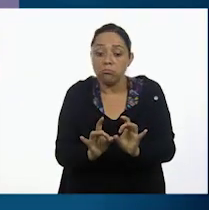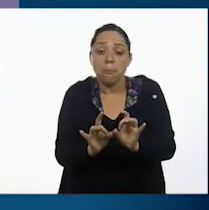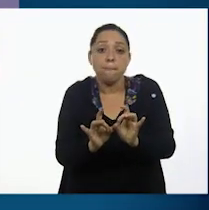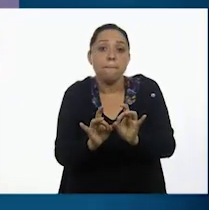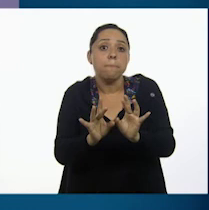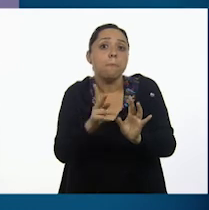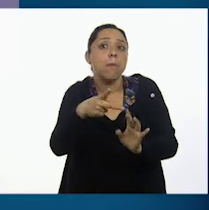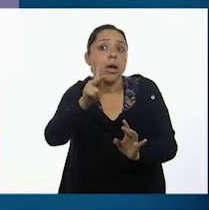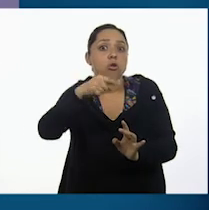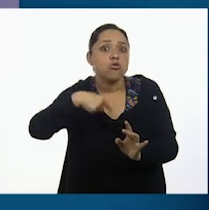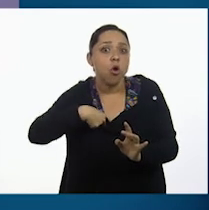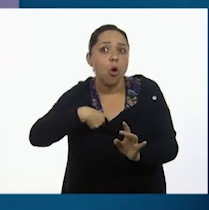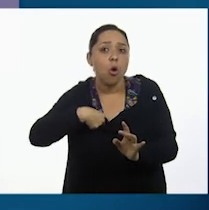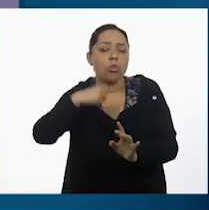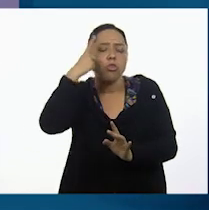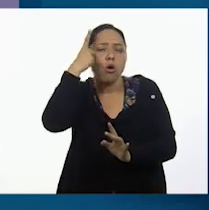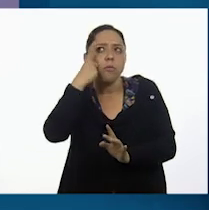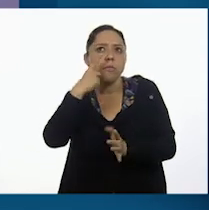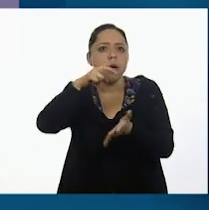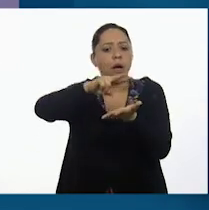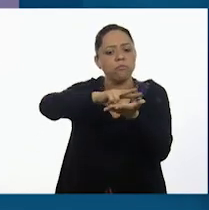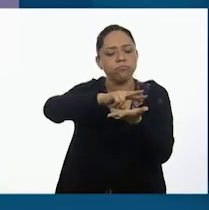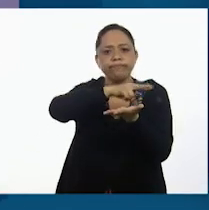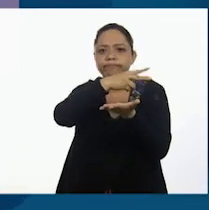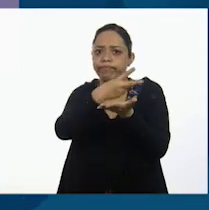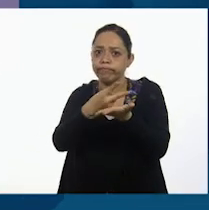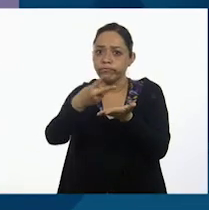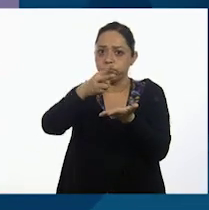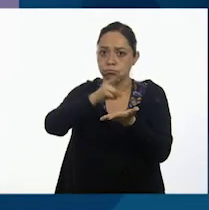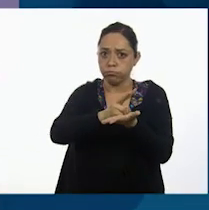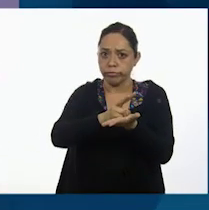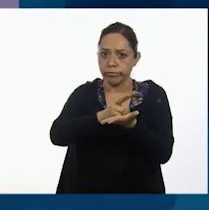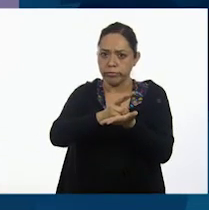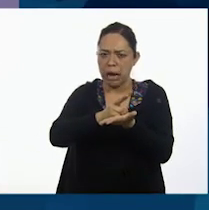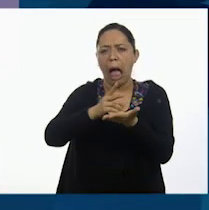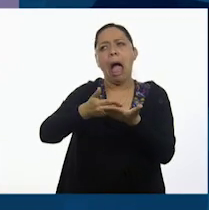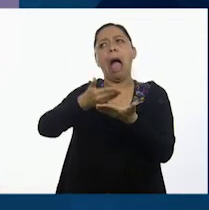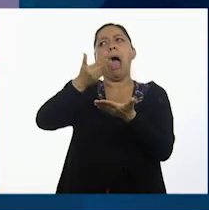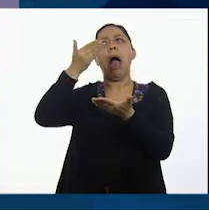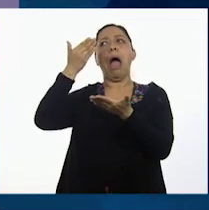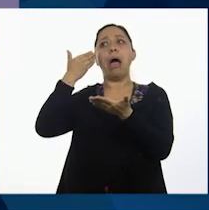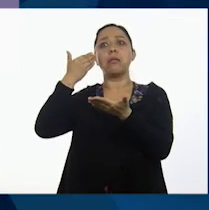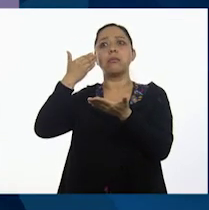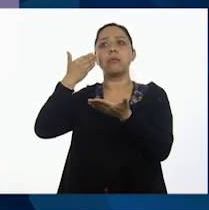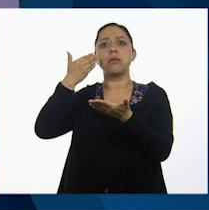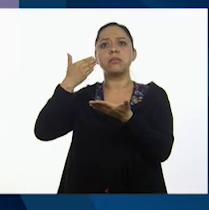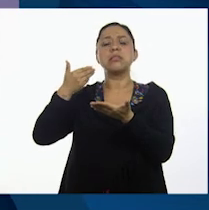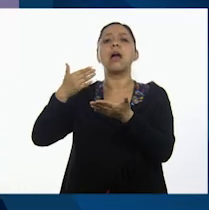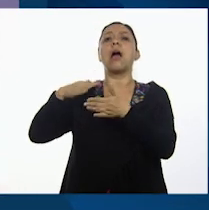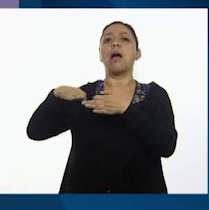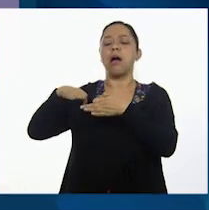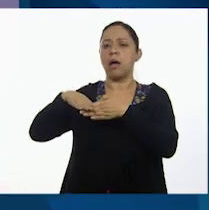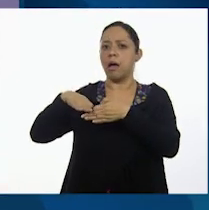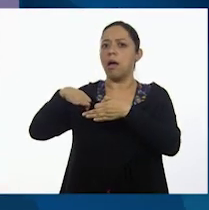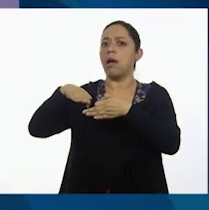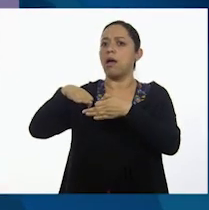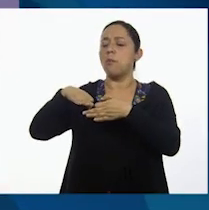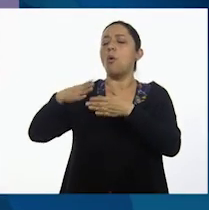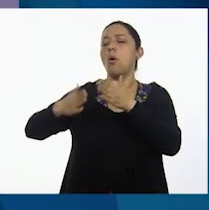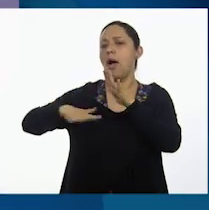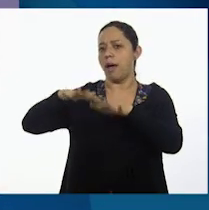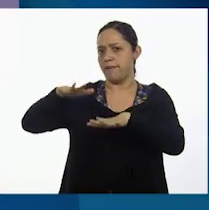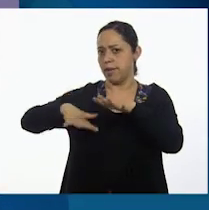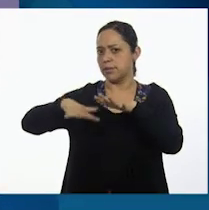podía conciliar el sueño. No era la primera vez que me ocurría. Me está gustando mucho. A ver, yo